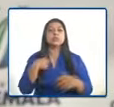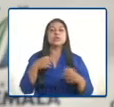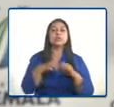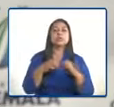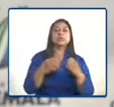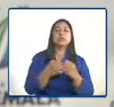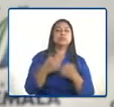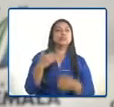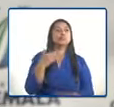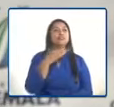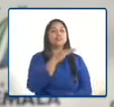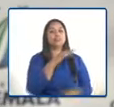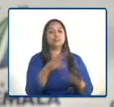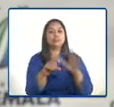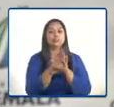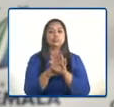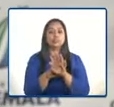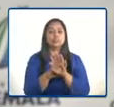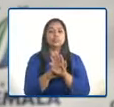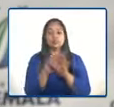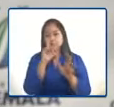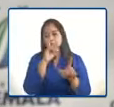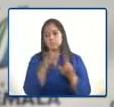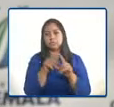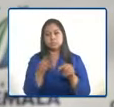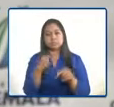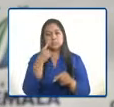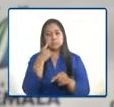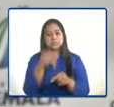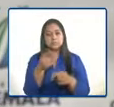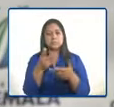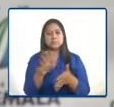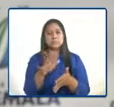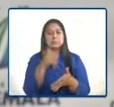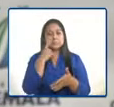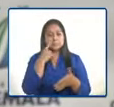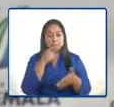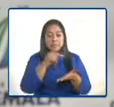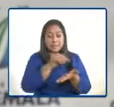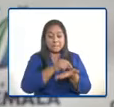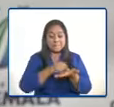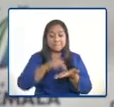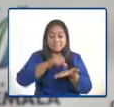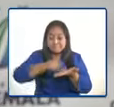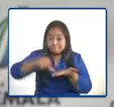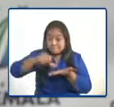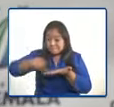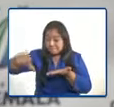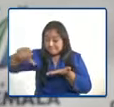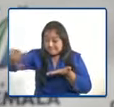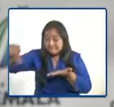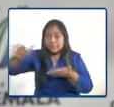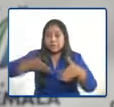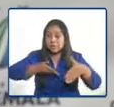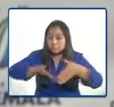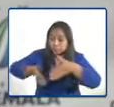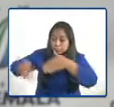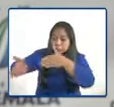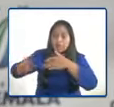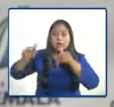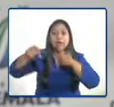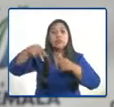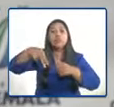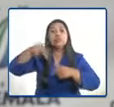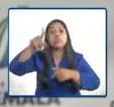civil. Además, pues también con marcaciones de pista, estamos haciendo marcaciones de pista, plataformas, ahorita estamos trabajando en la plataforma norte, y